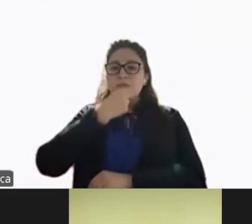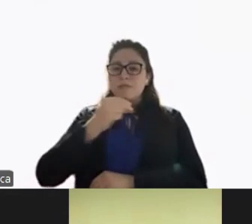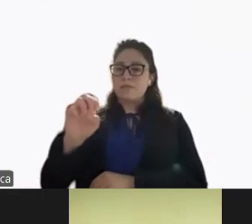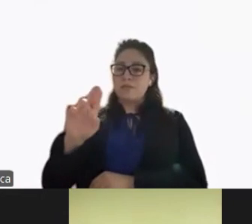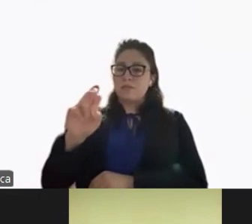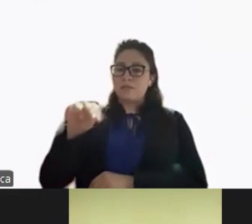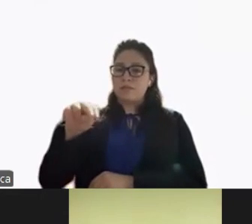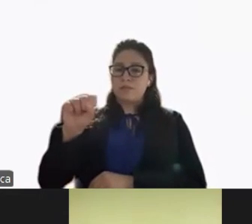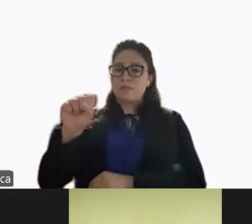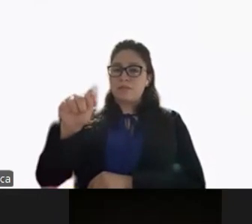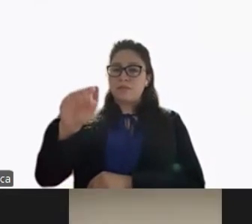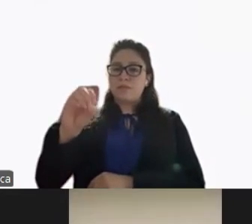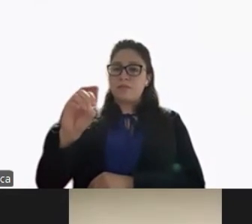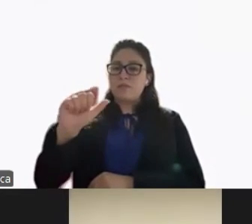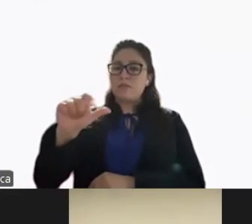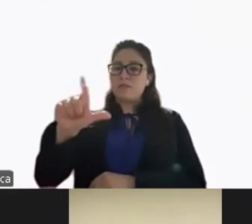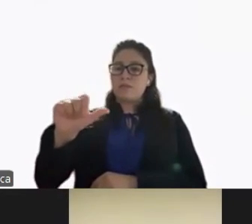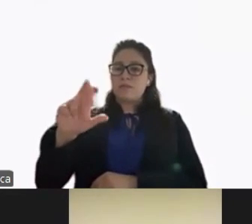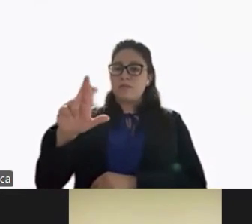Alarcón Jiménez.